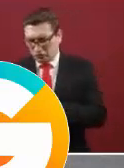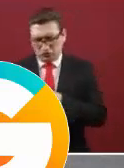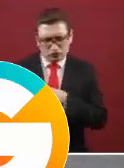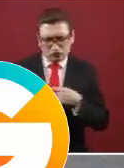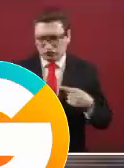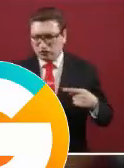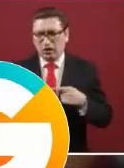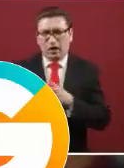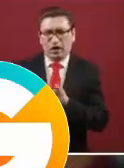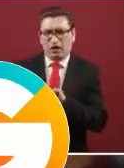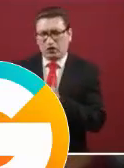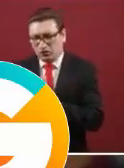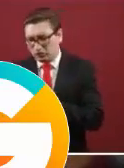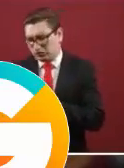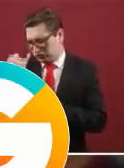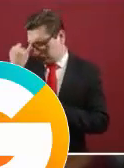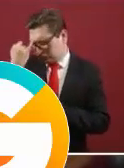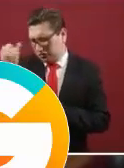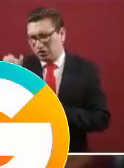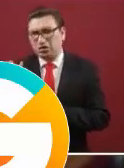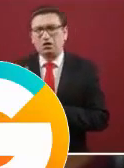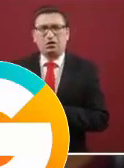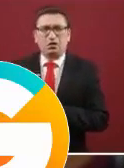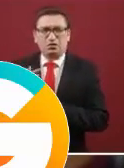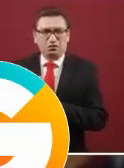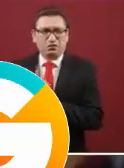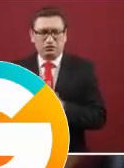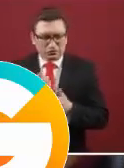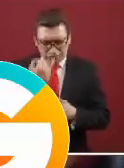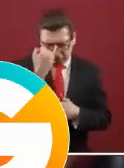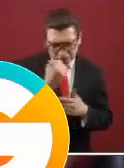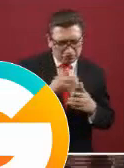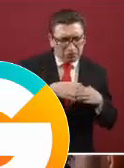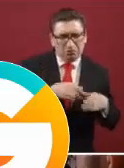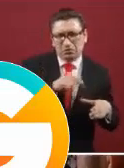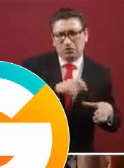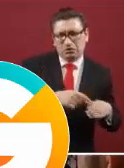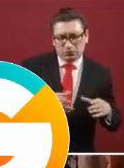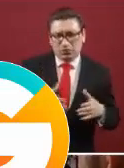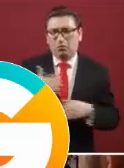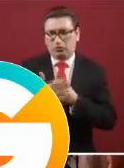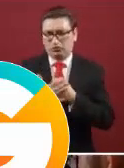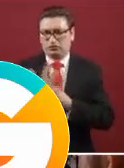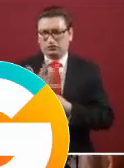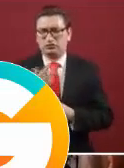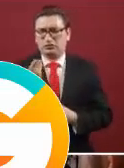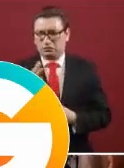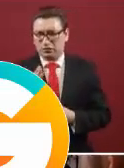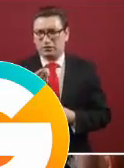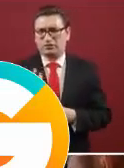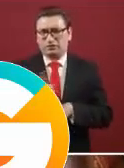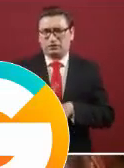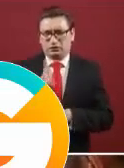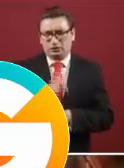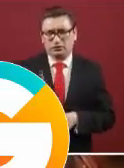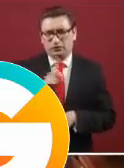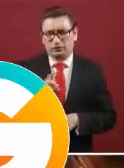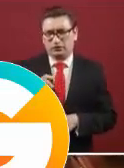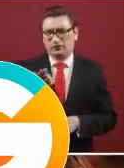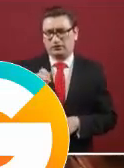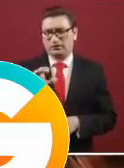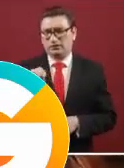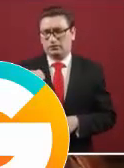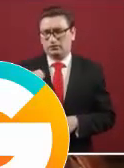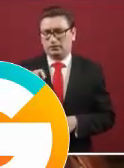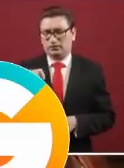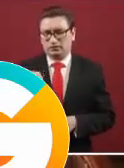días. Prueba de ello es que el próximo 5 de mayo, el domingo, Francisco Martín Moreno